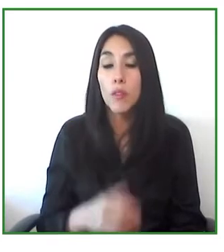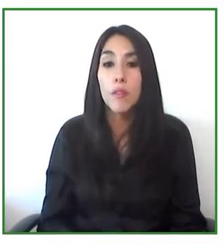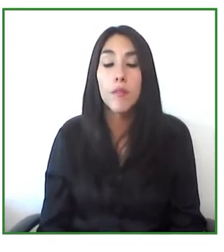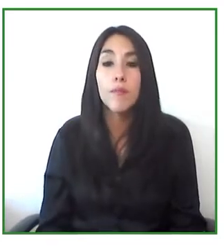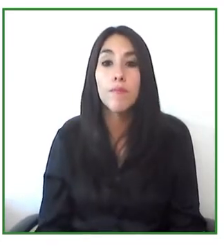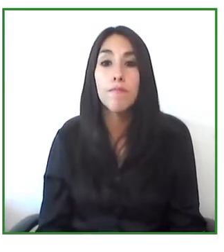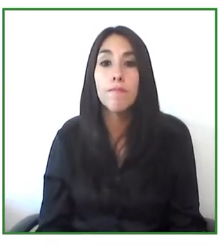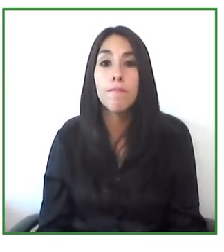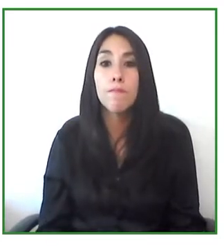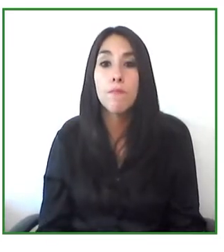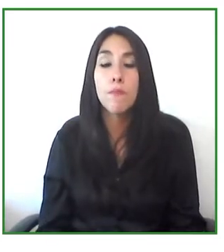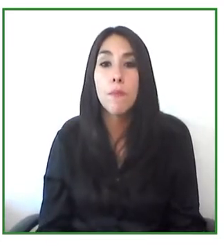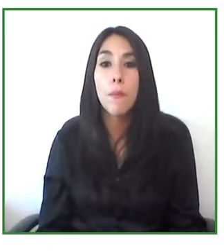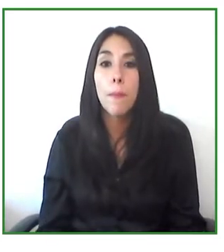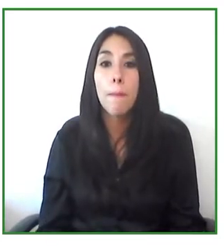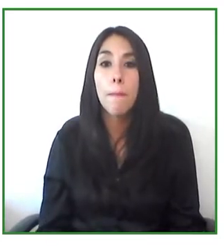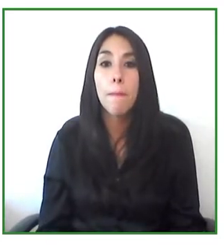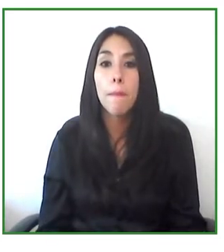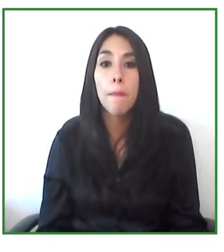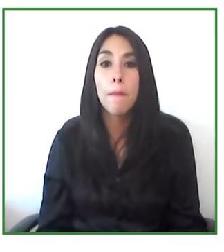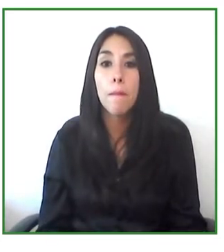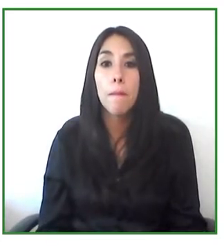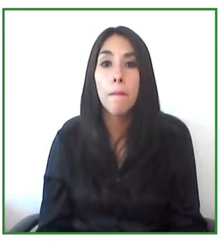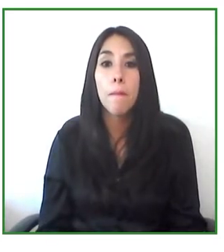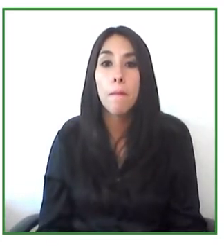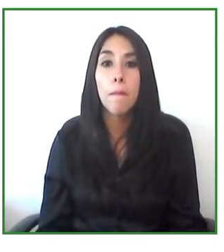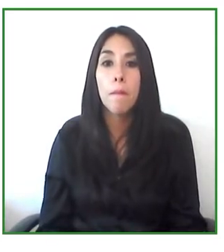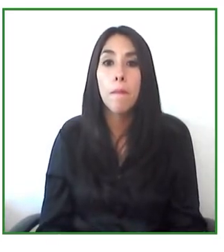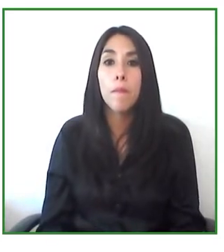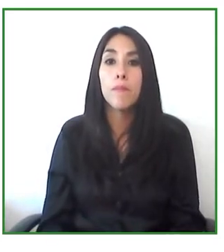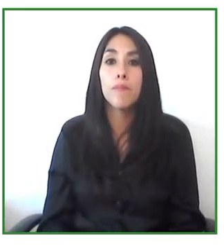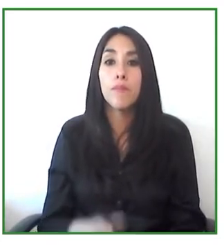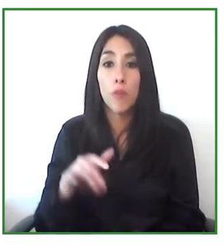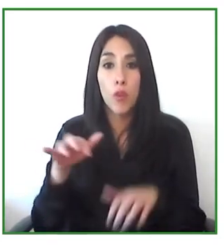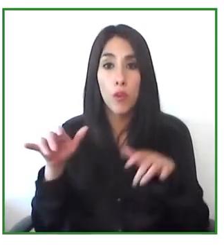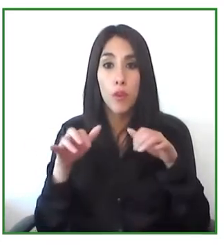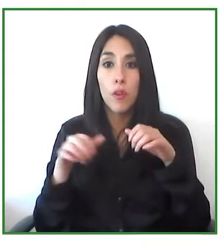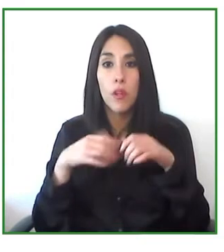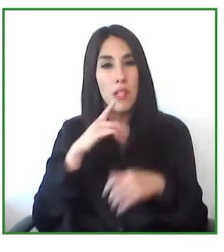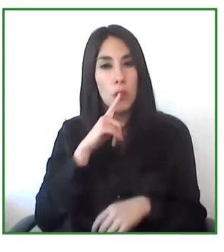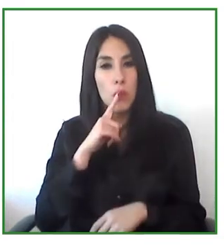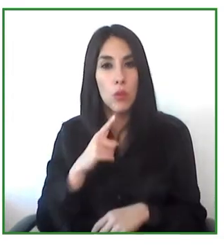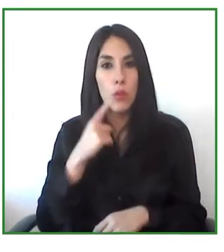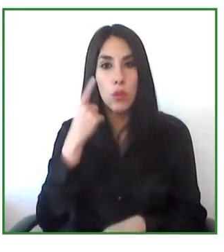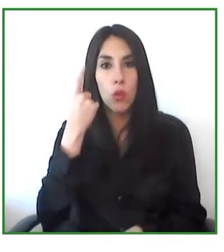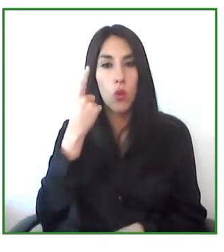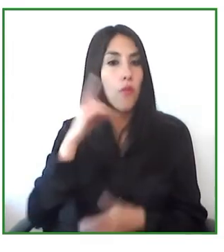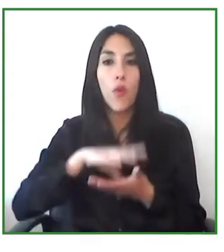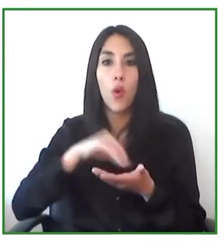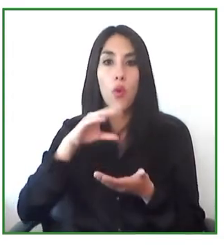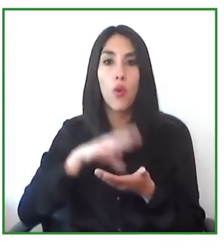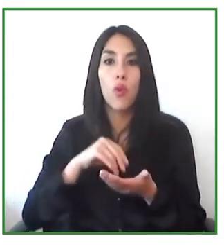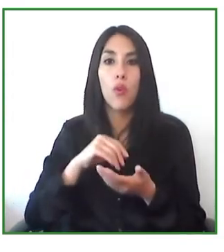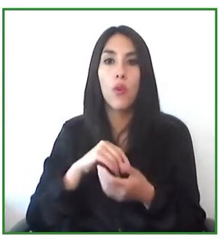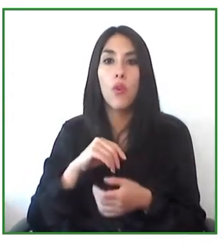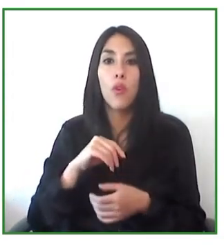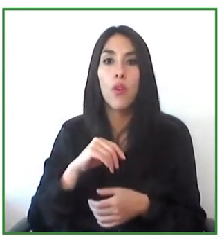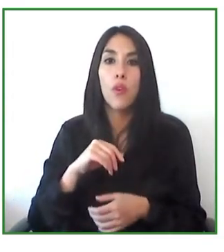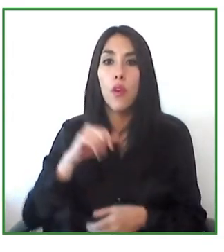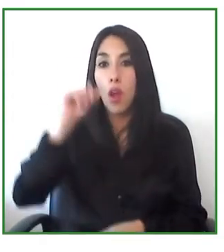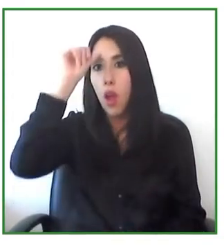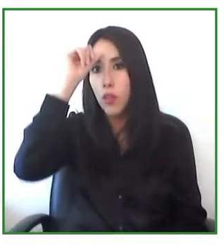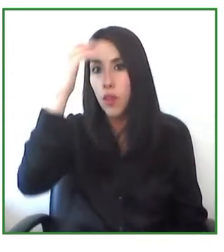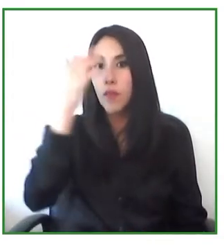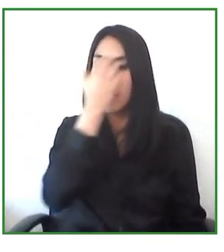esta plataforma asegura un autoaprendizaje. En India, digamos, dentro de las aplicaciones, el 90% de